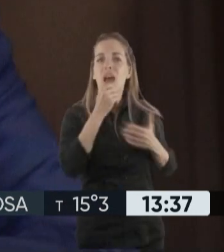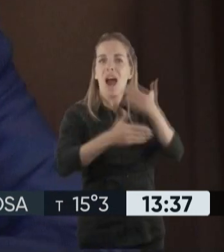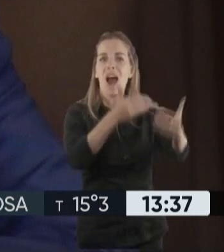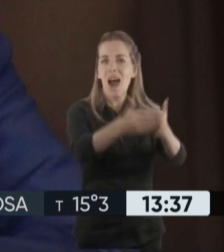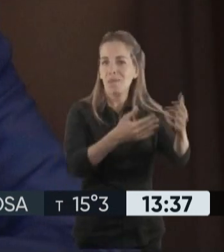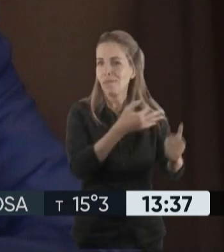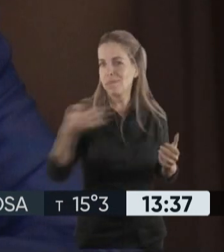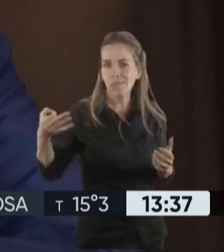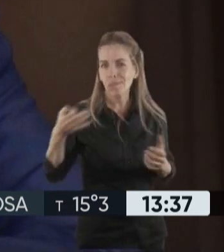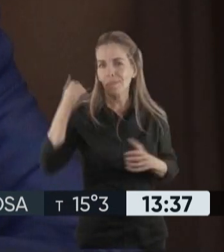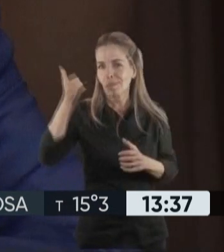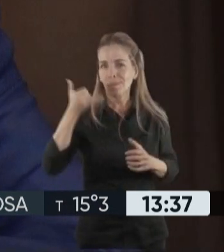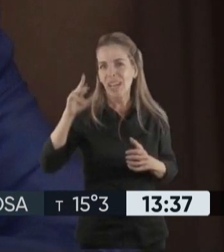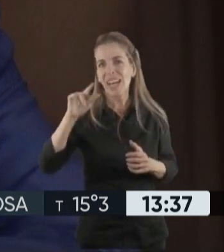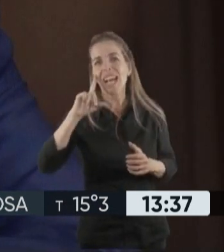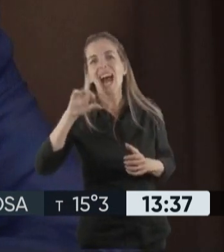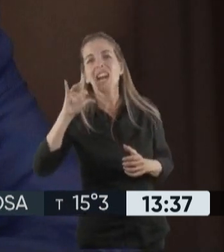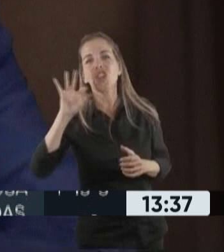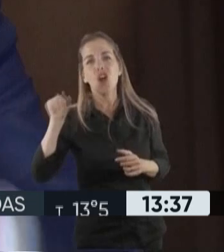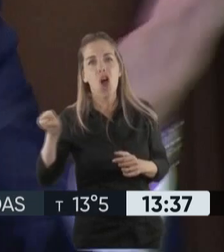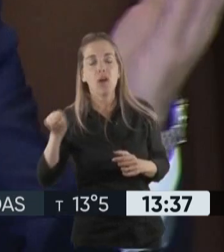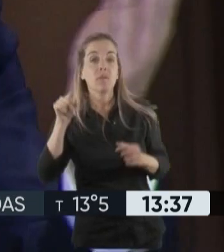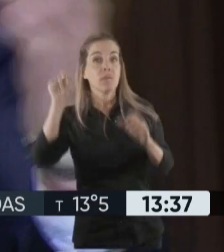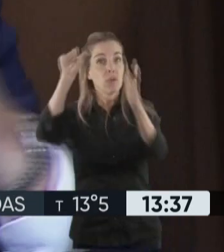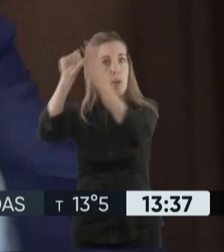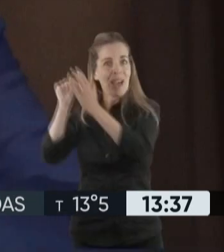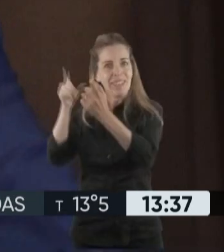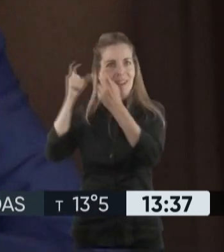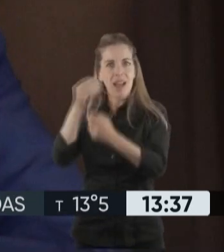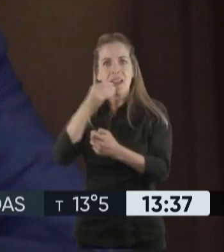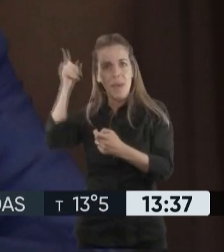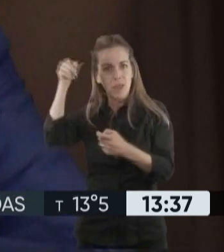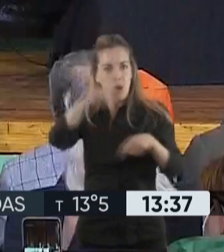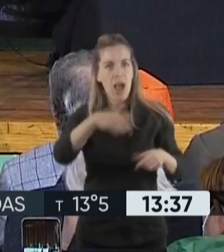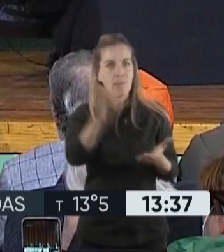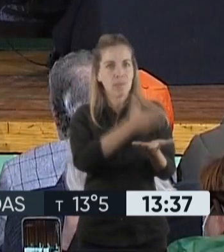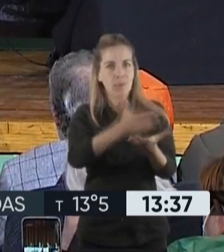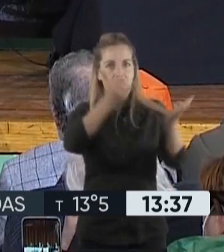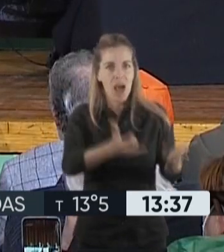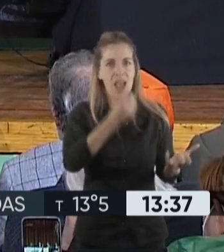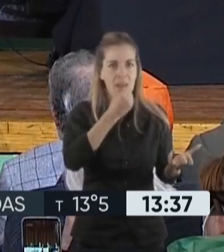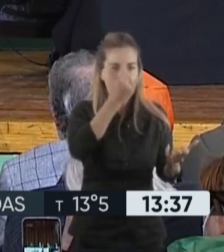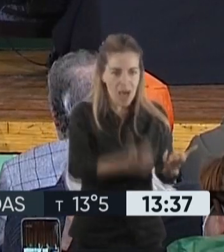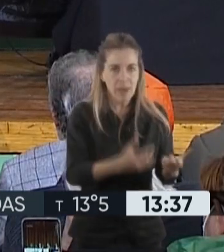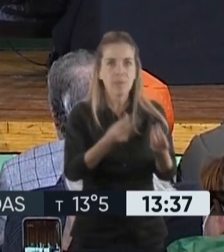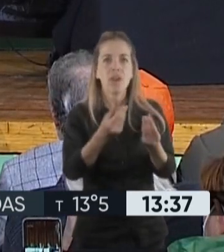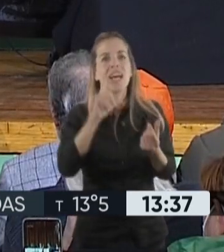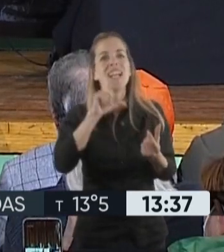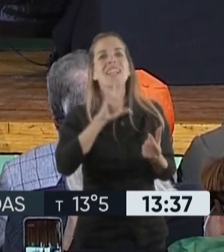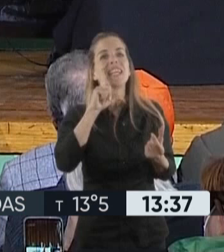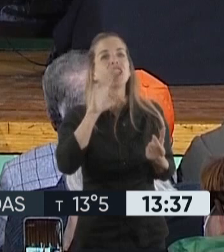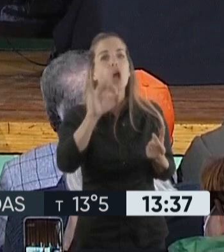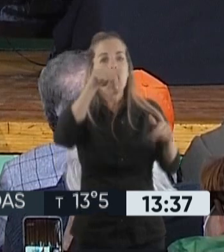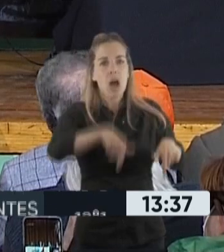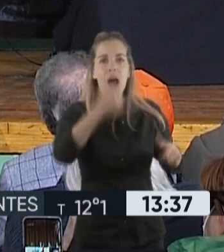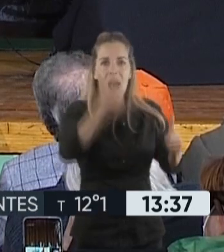bien Ricardo. El mundo necesita alimentos, la Argentina los produce. El mundo necesita litio, tenemos la segunda reserva del